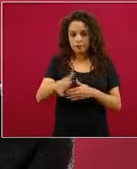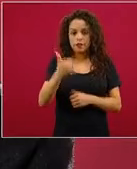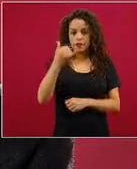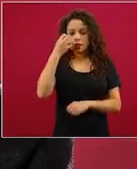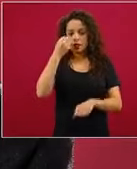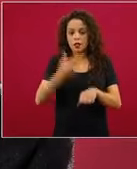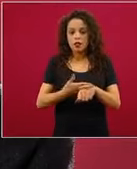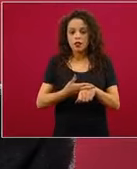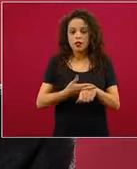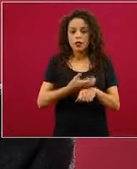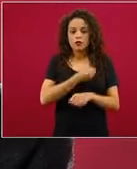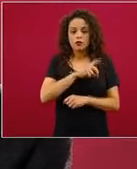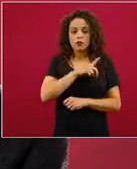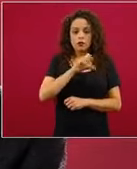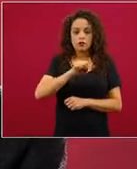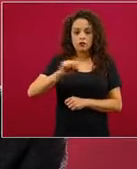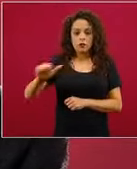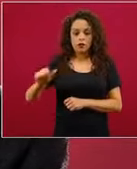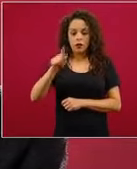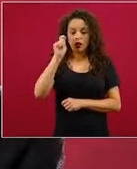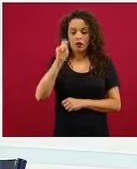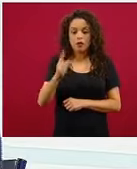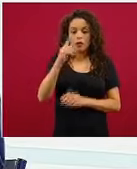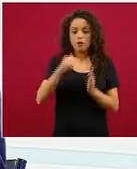de Salud en el periodo